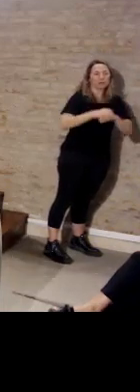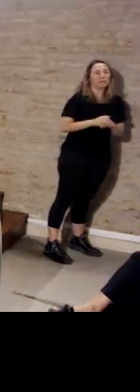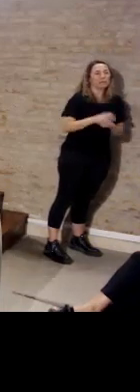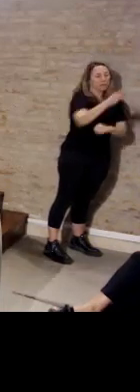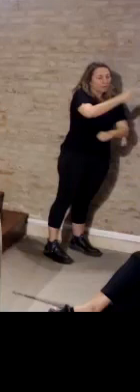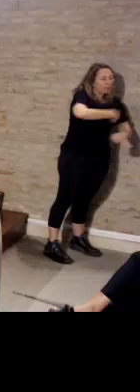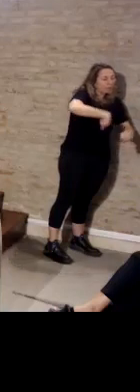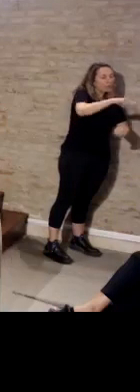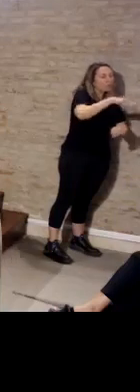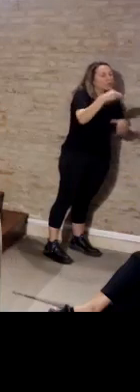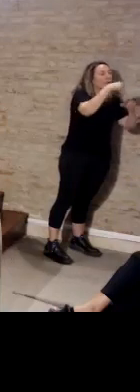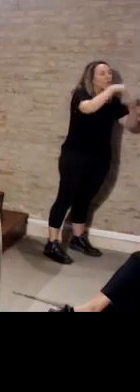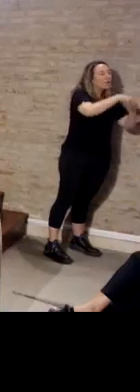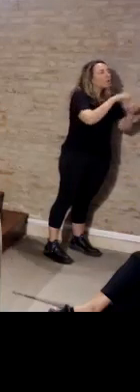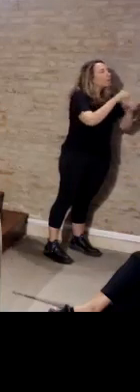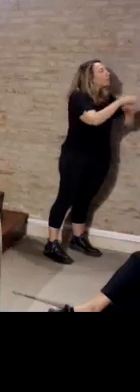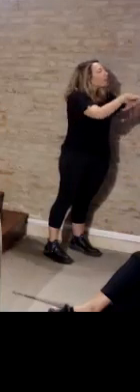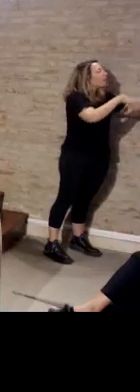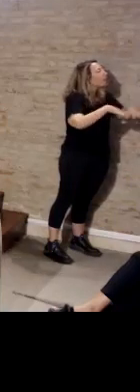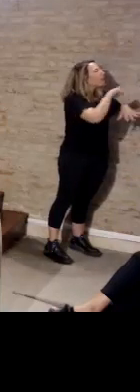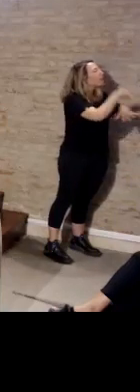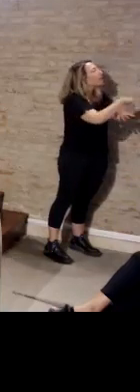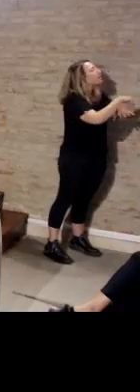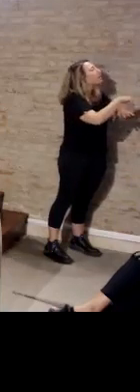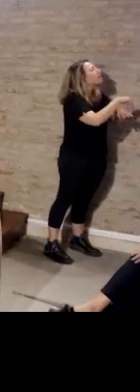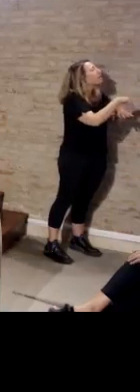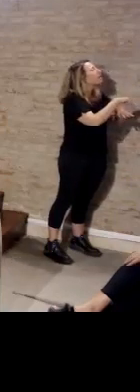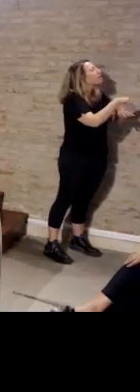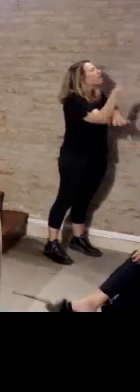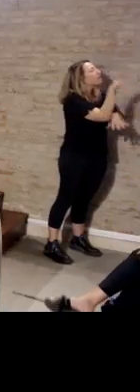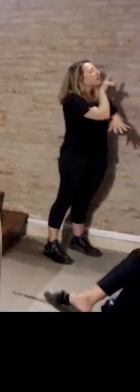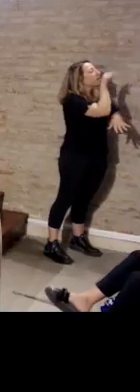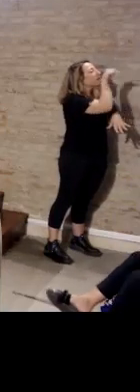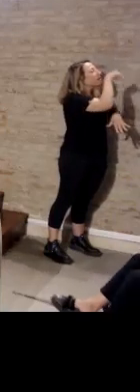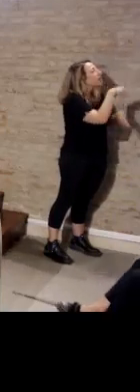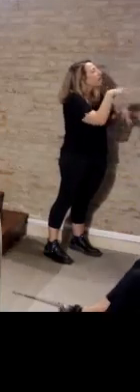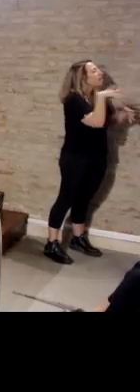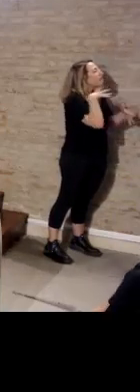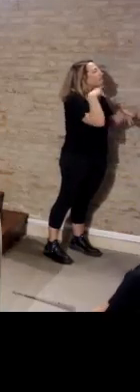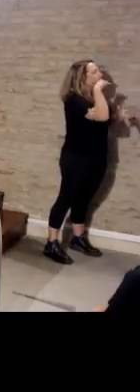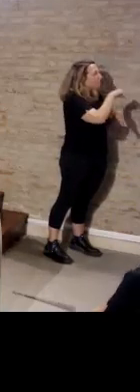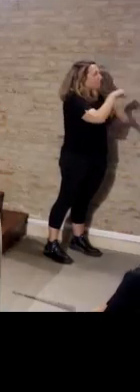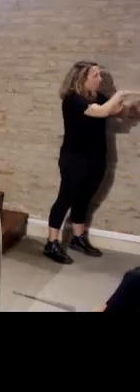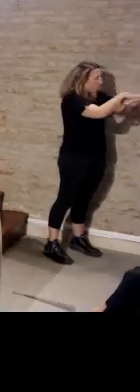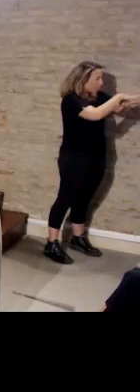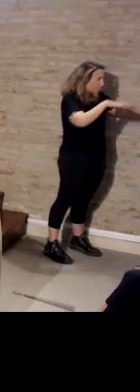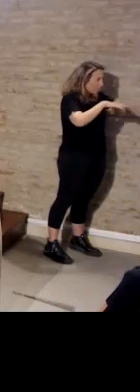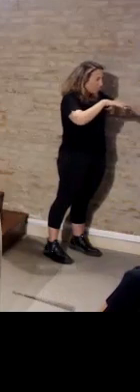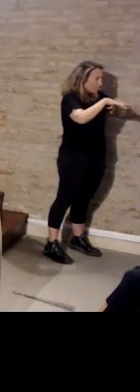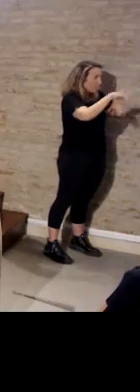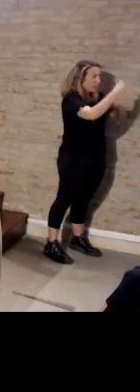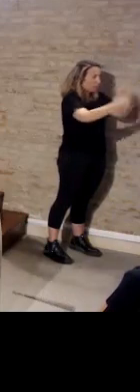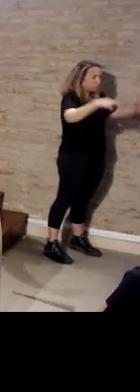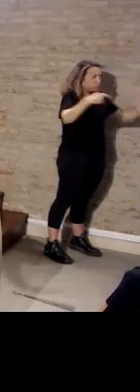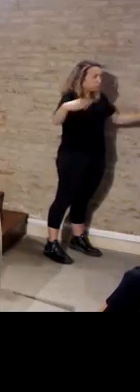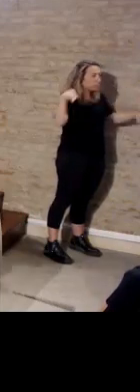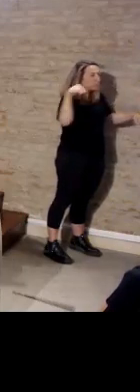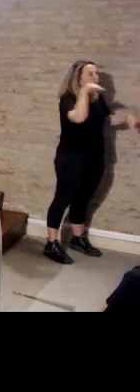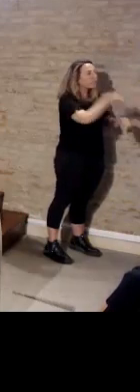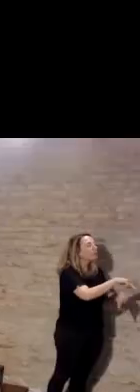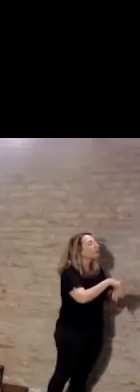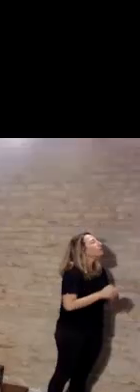eh nosotros somos parte también de la red de mujeres del centro agradecemos a todas las redes de mujeres de